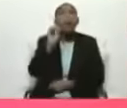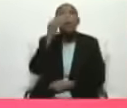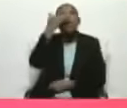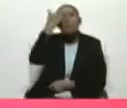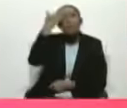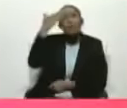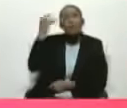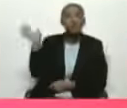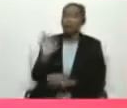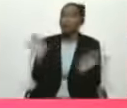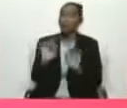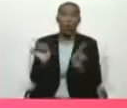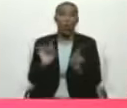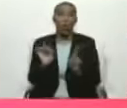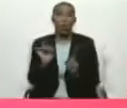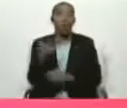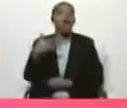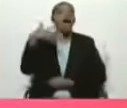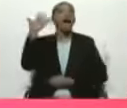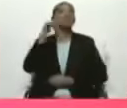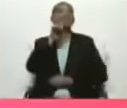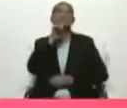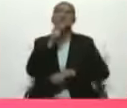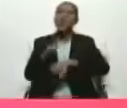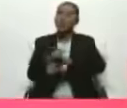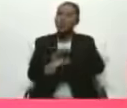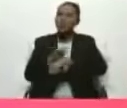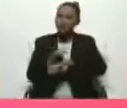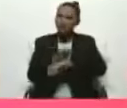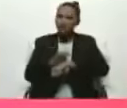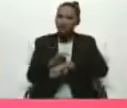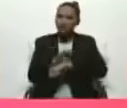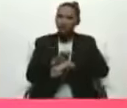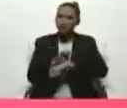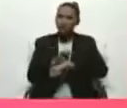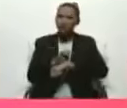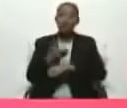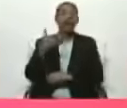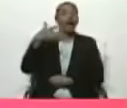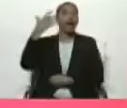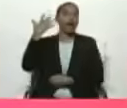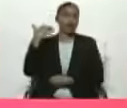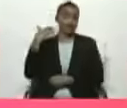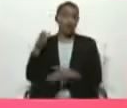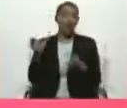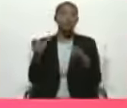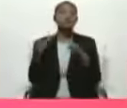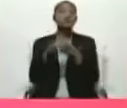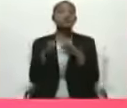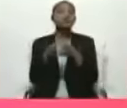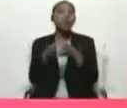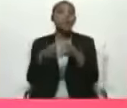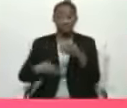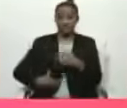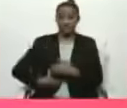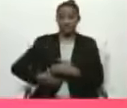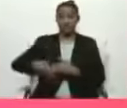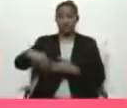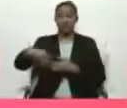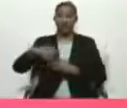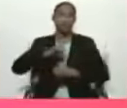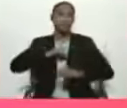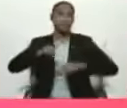Aquí gobernaban este país las corporaciones mediáticas. eran el instrumento de gobierno.